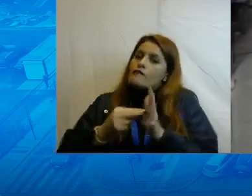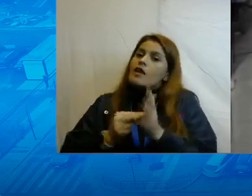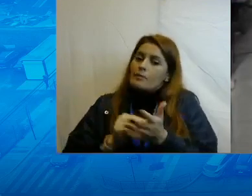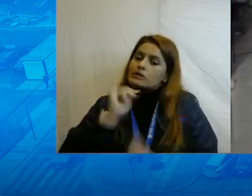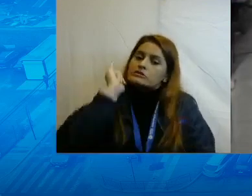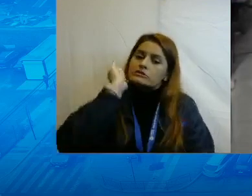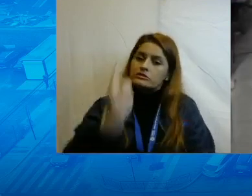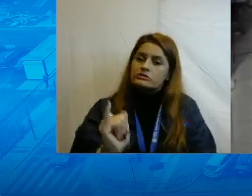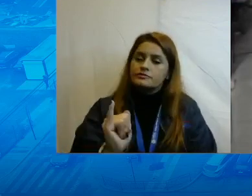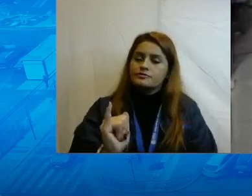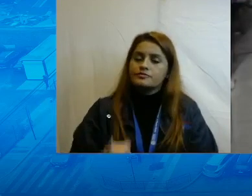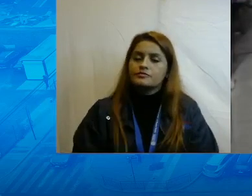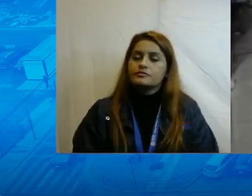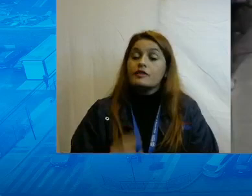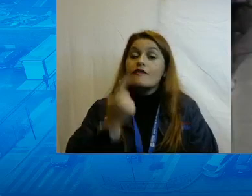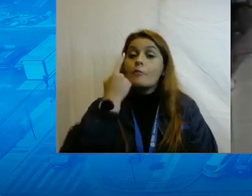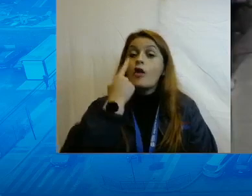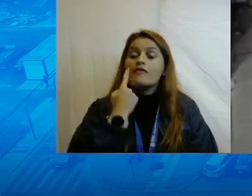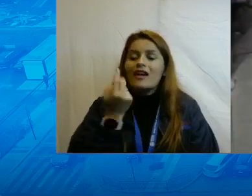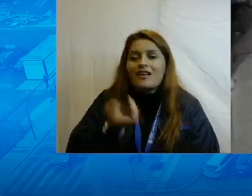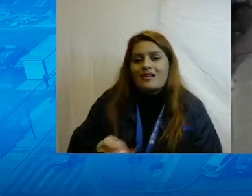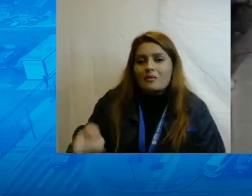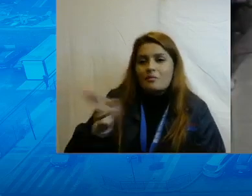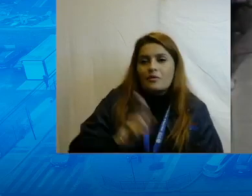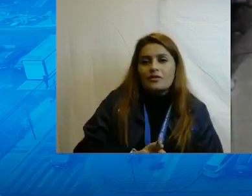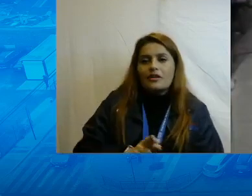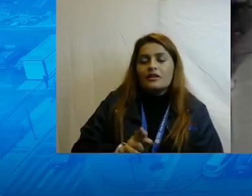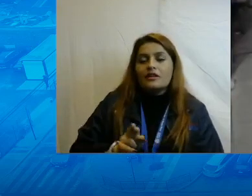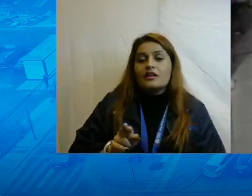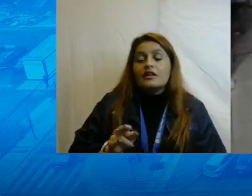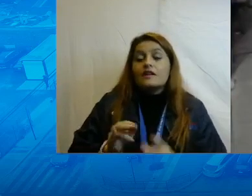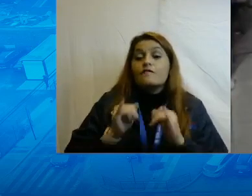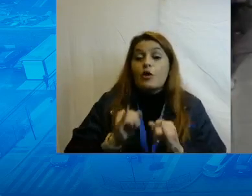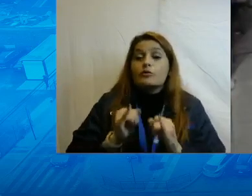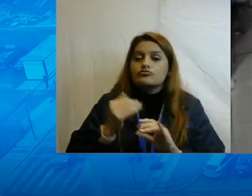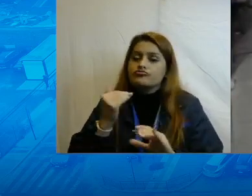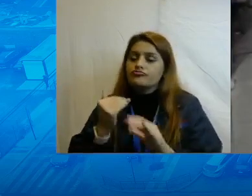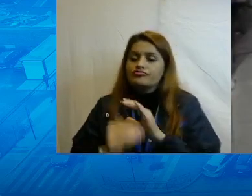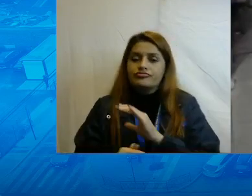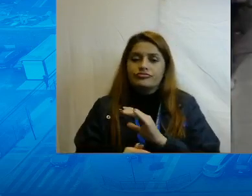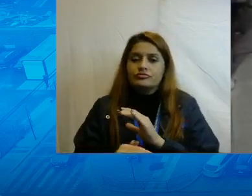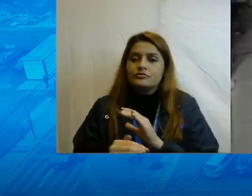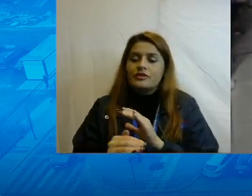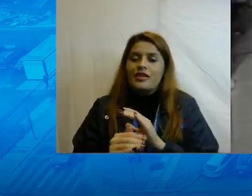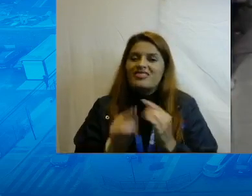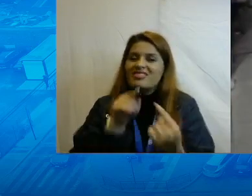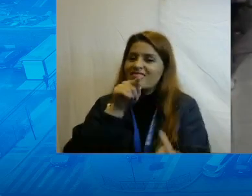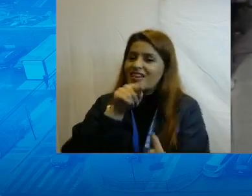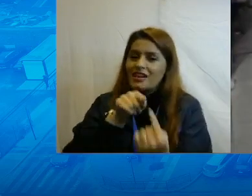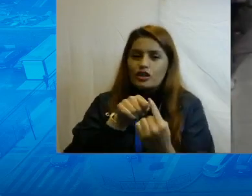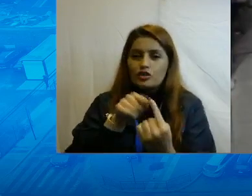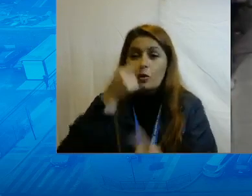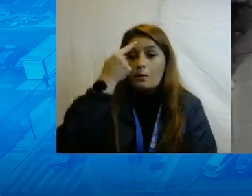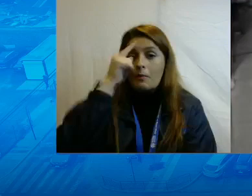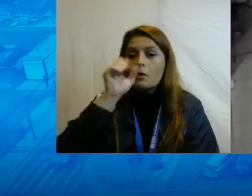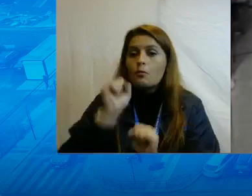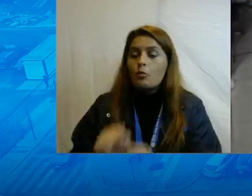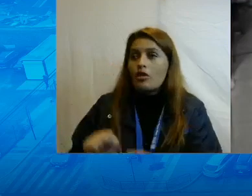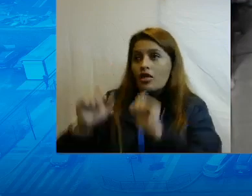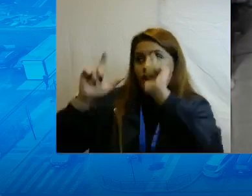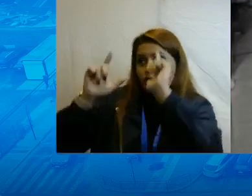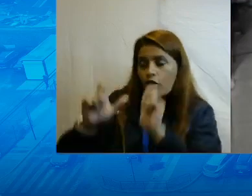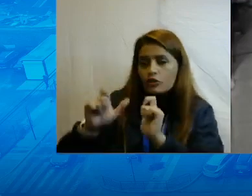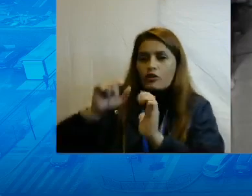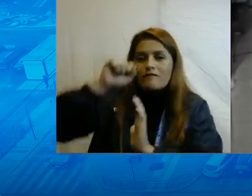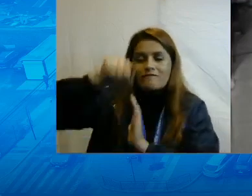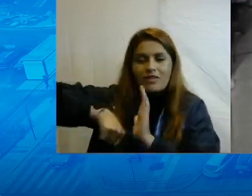comunidad, así que vamos a reforzar con el envío de este canal directo para que se puedan enviar fotos,